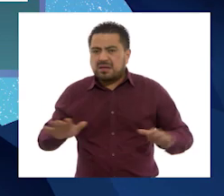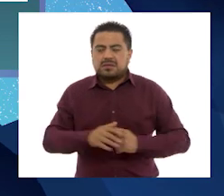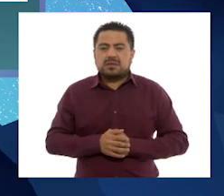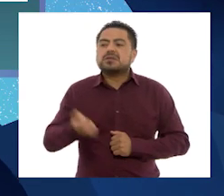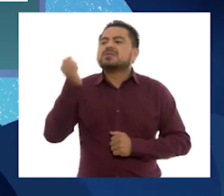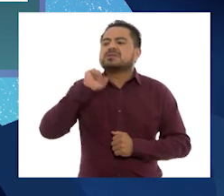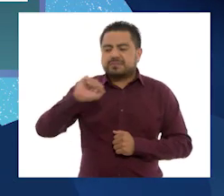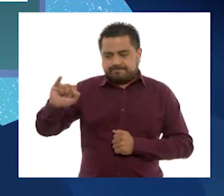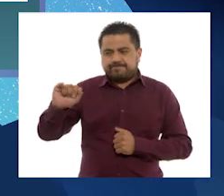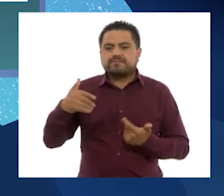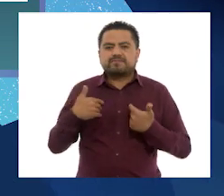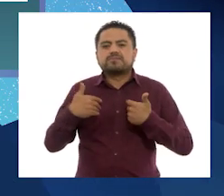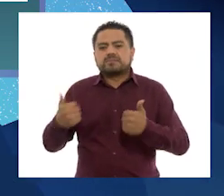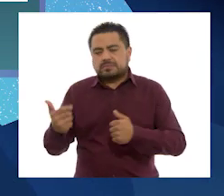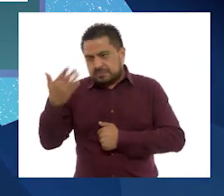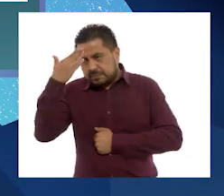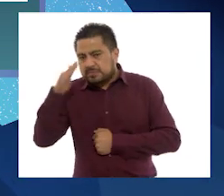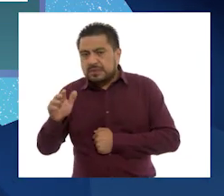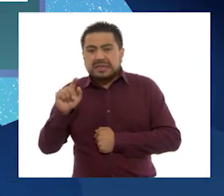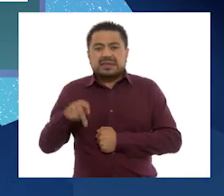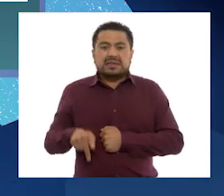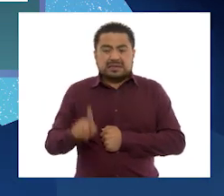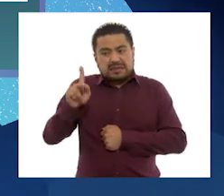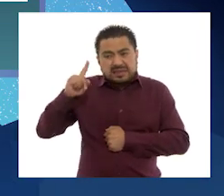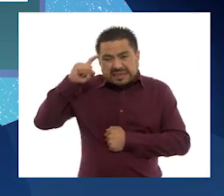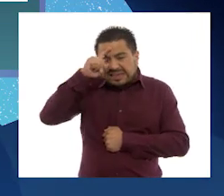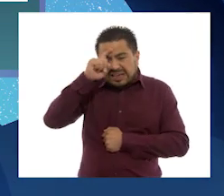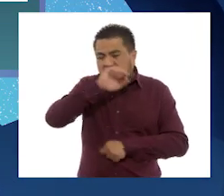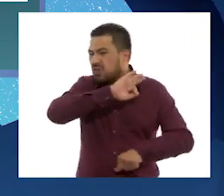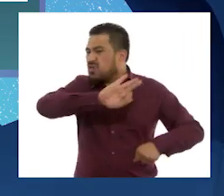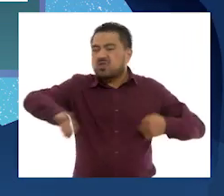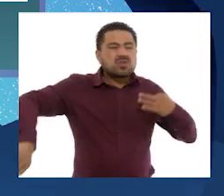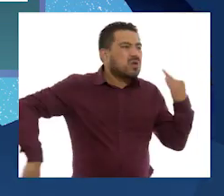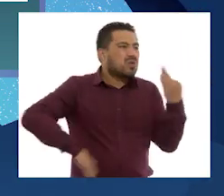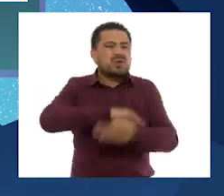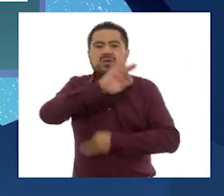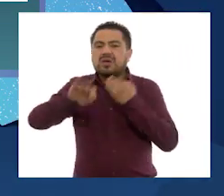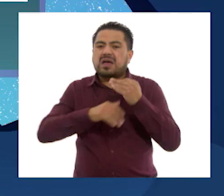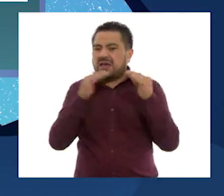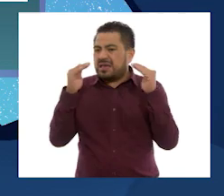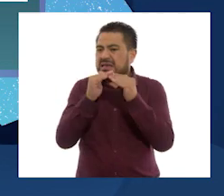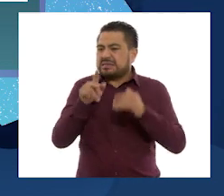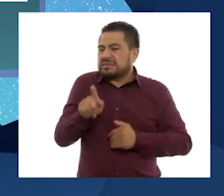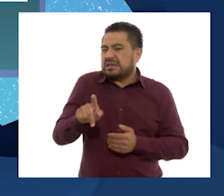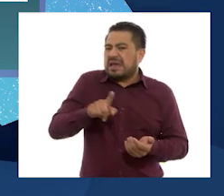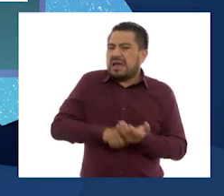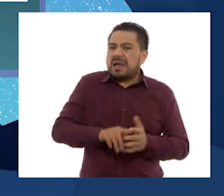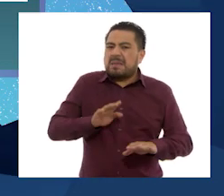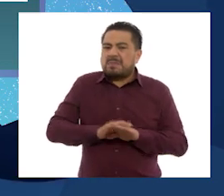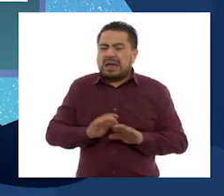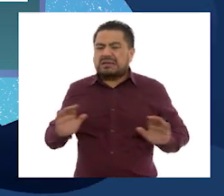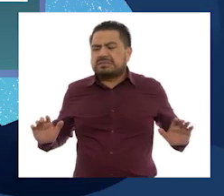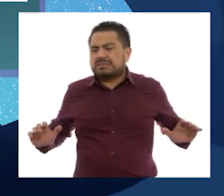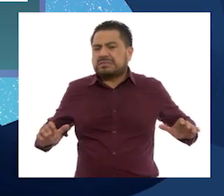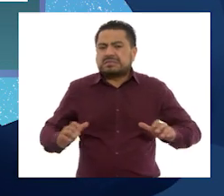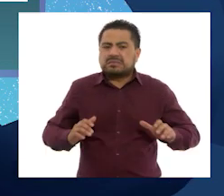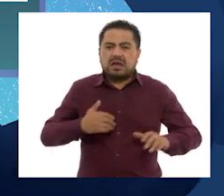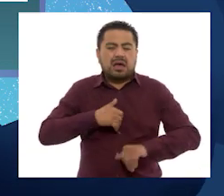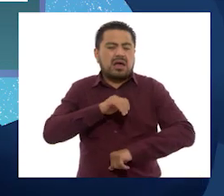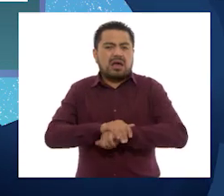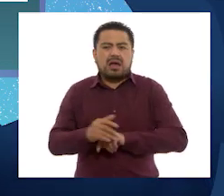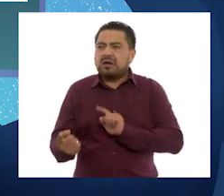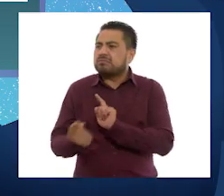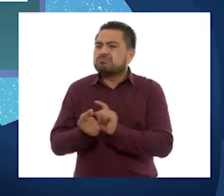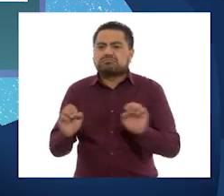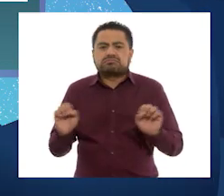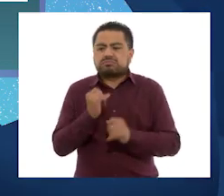Carola. Yo lo sé. Es difícil para todo el mundo. La casa parece hacerse más chica. Yo no veo a mis amigos para